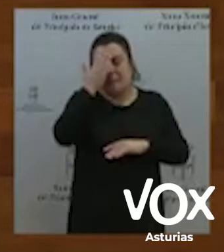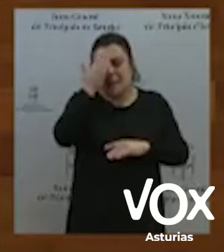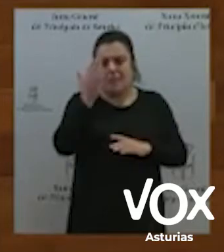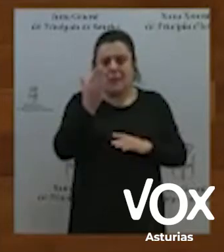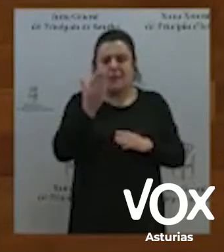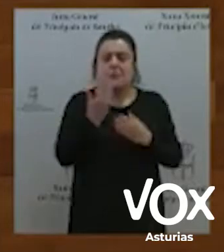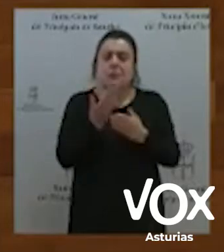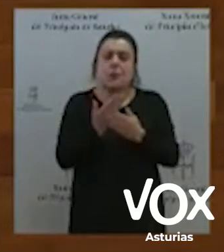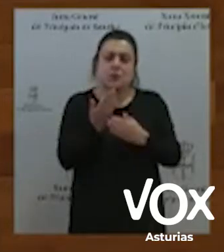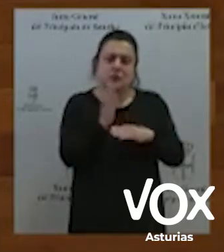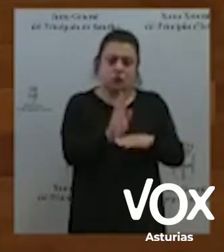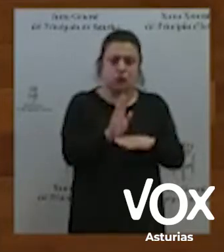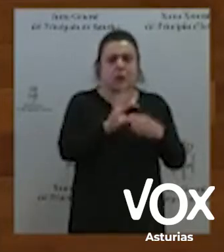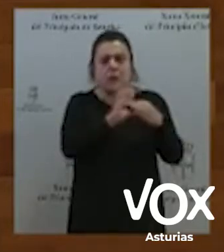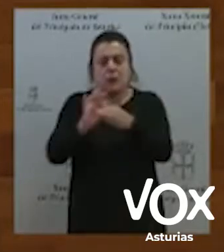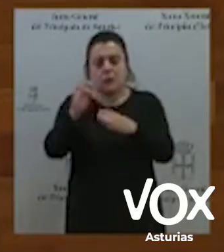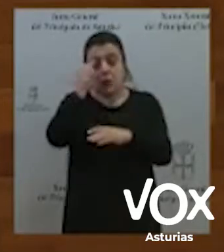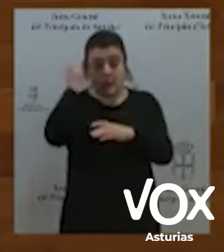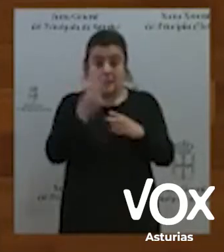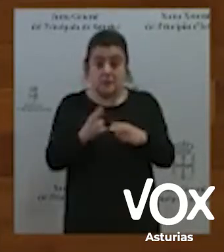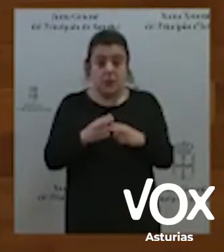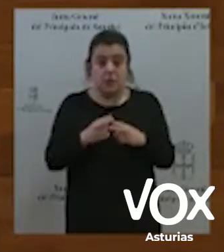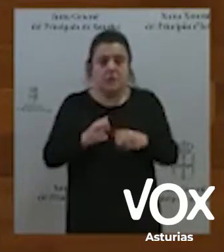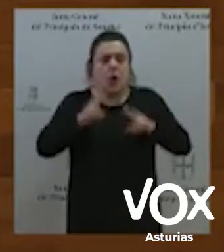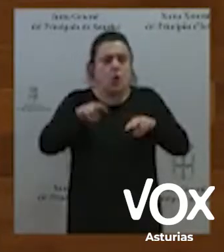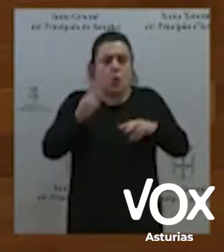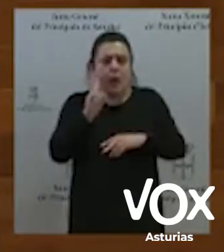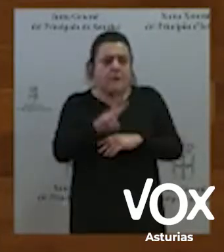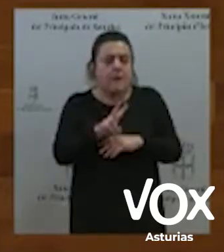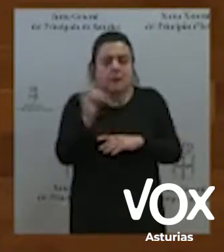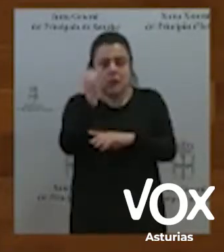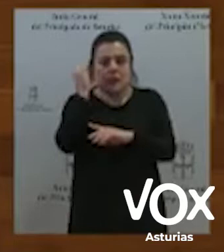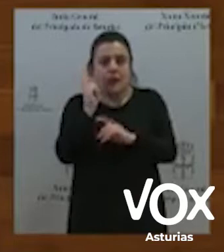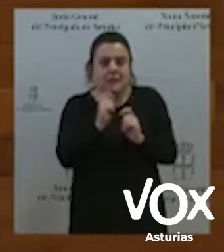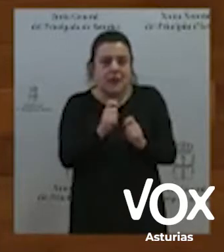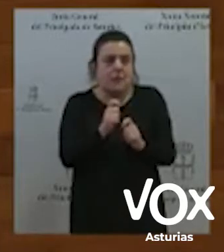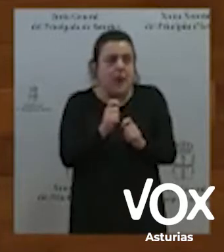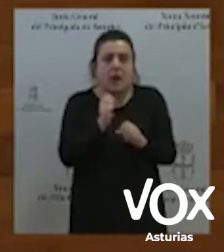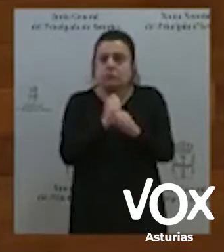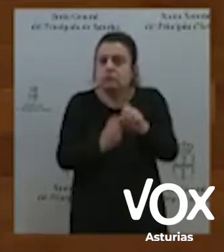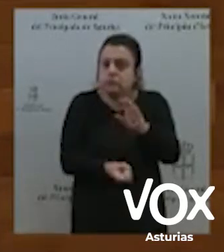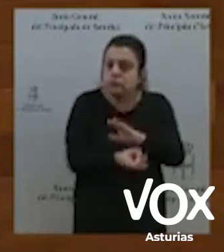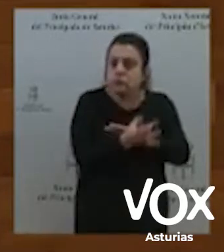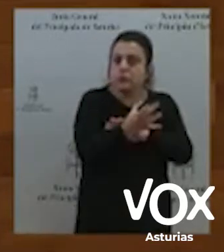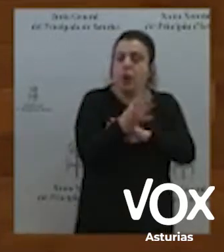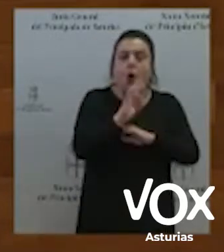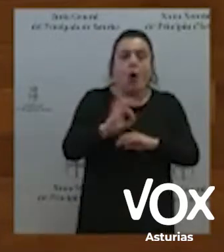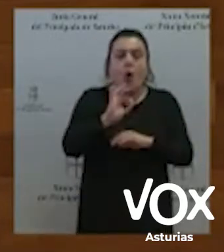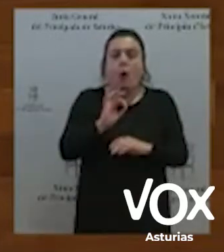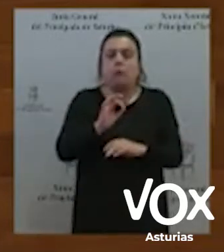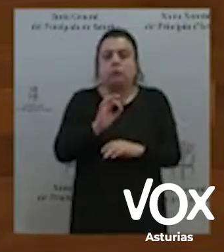que aporten ideas, y esto lo acabo de decir, para la creación de empleo o para lograr que las personas consigan independencia